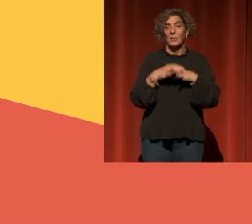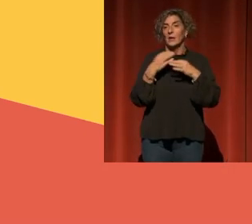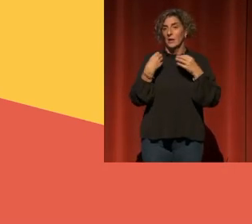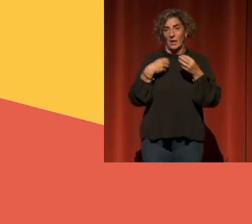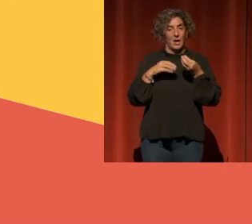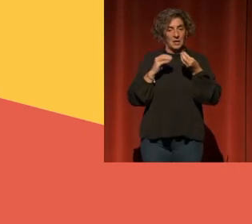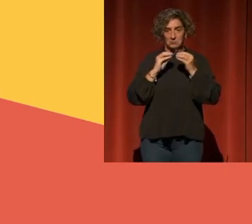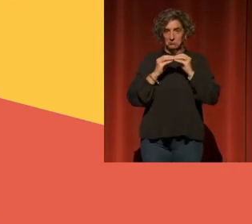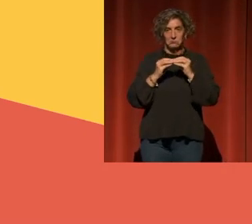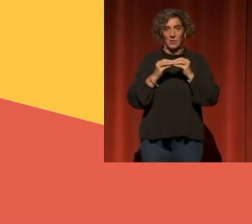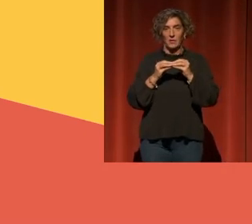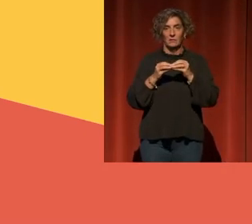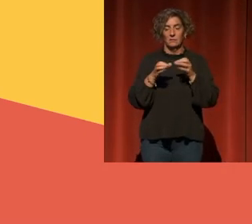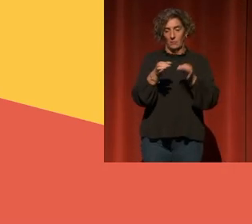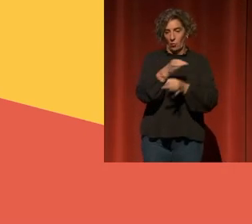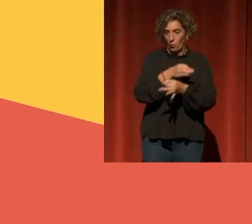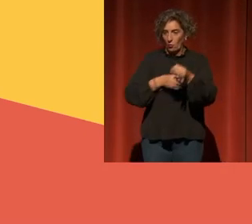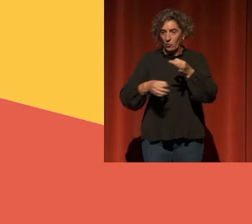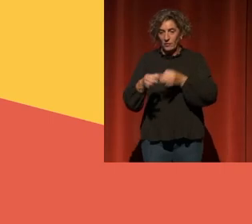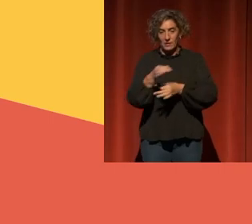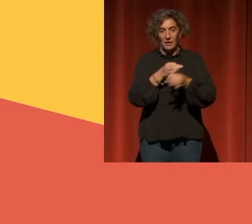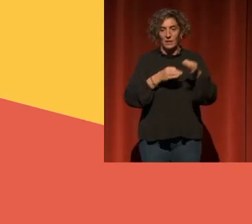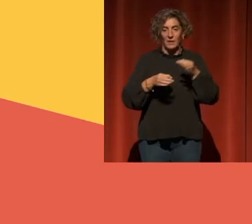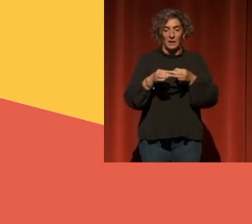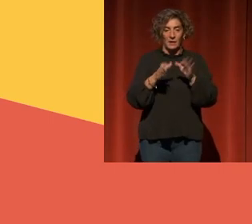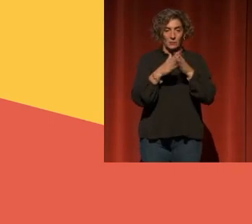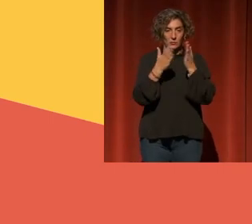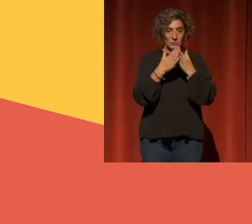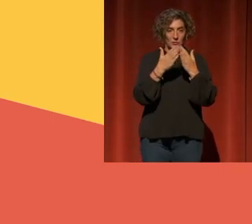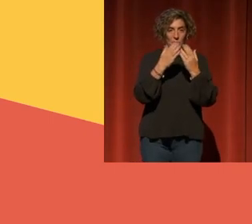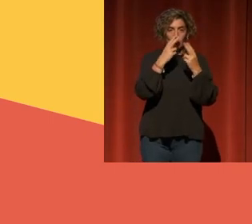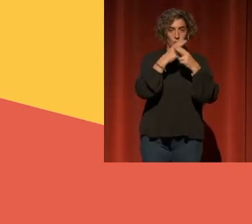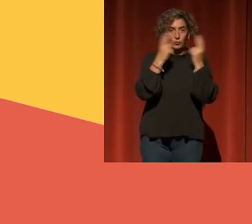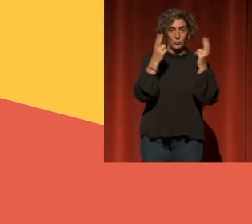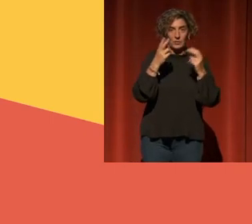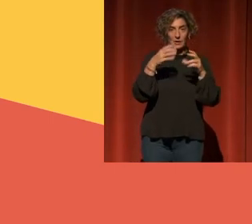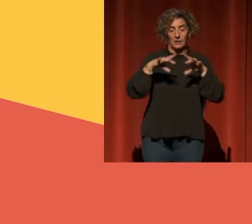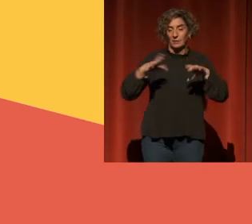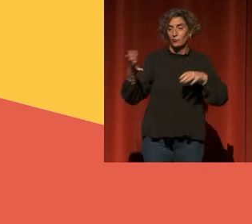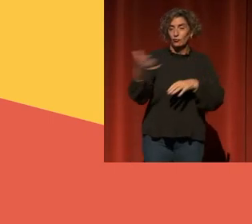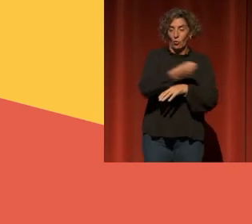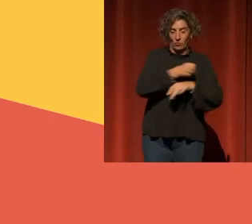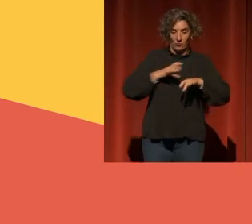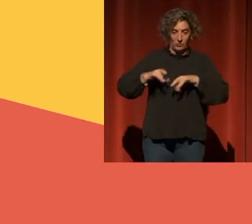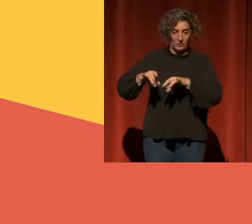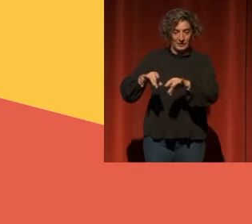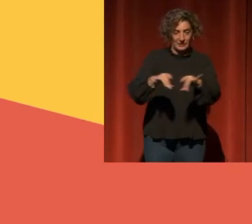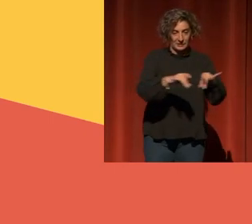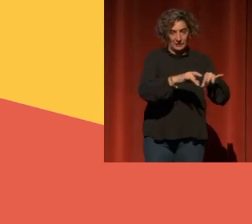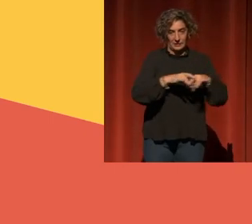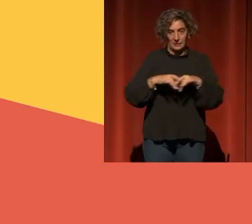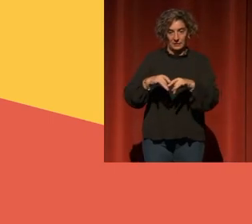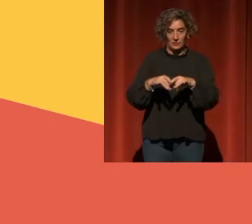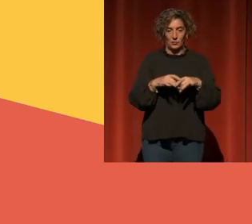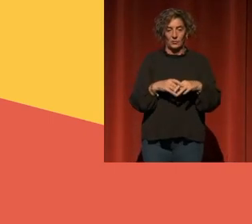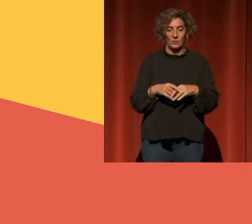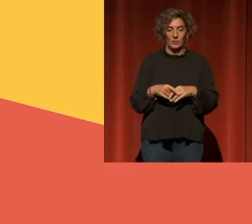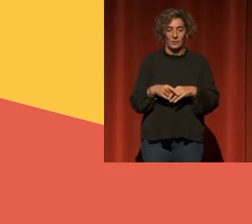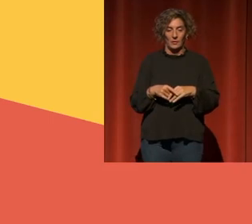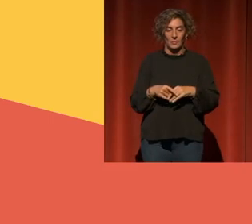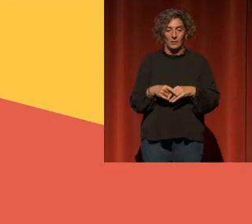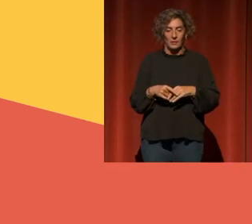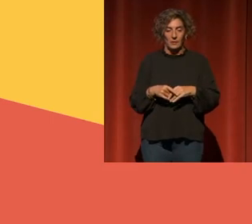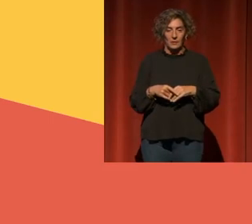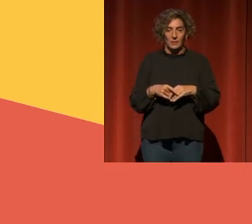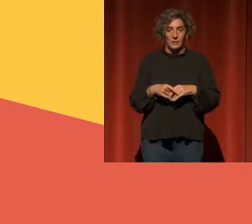coordinada para las bibliotecas públicas de todo el territorio a través de la subdirección general de coordinación bibliotecaria